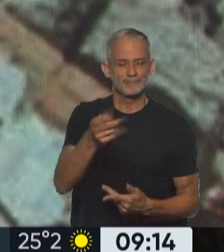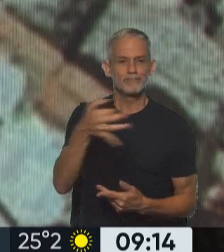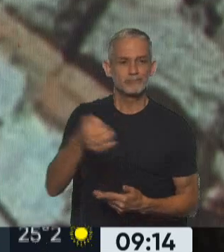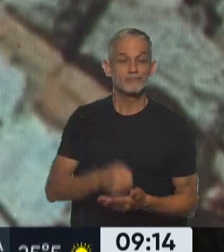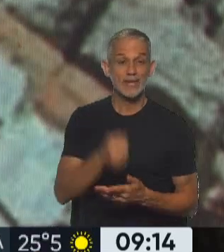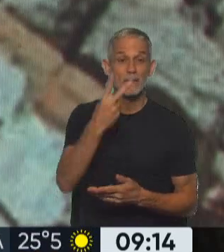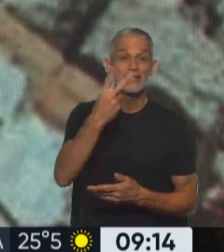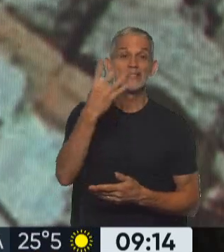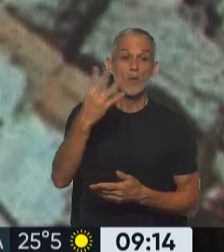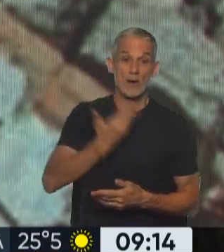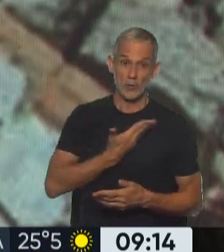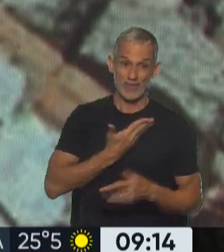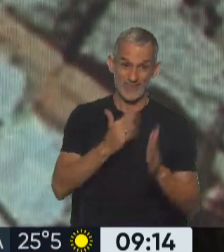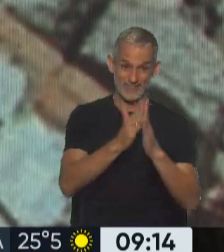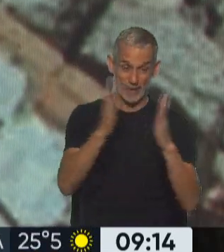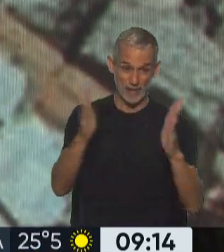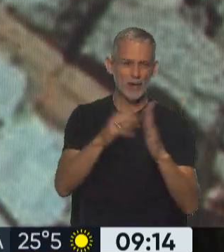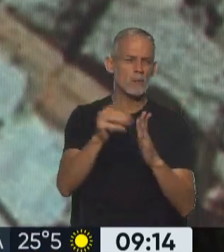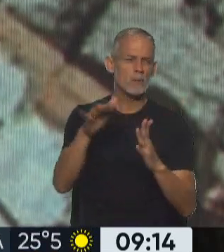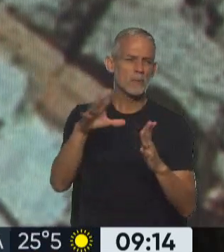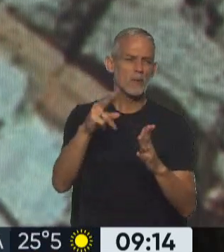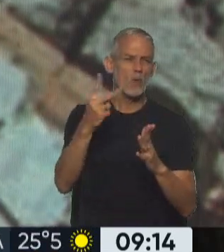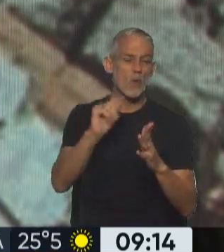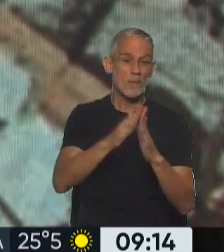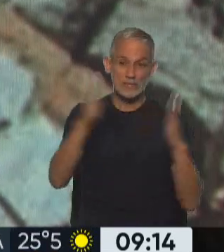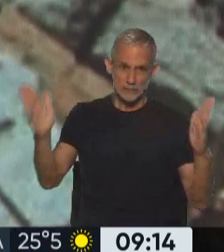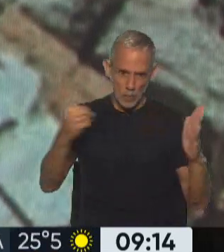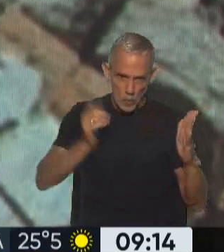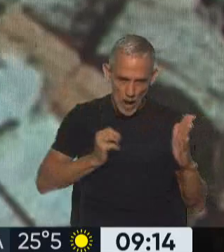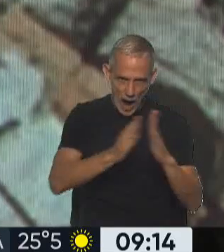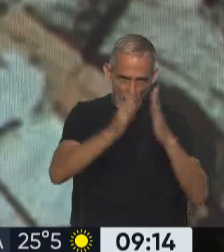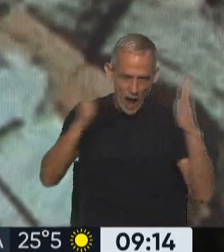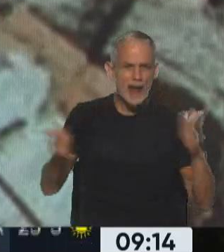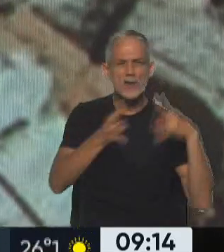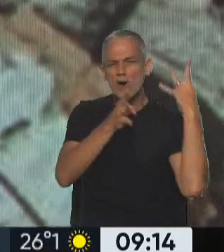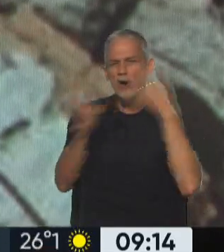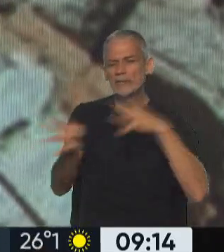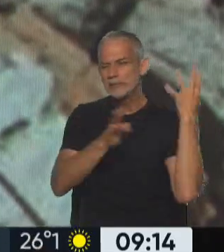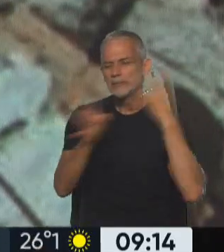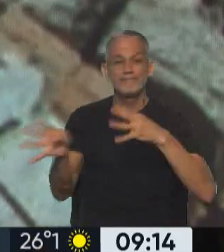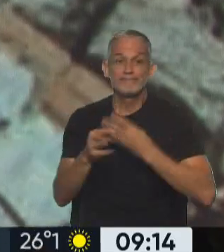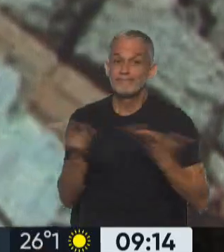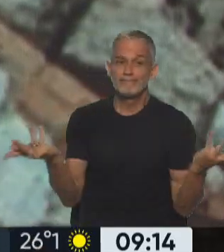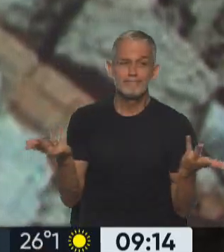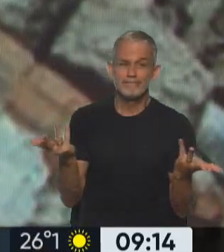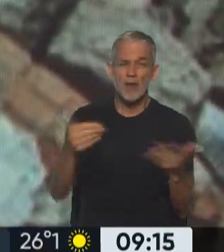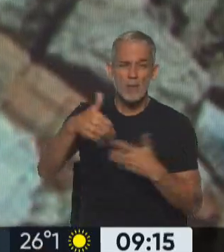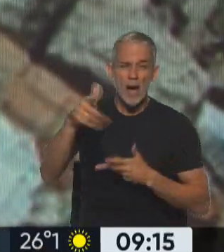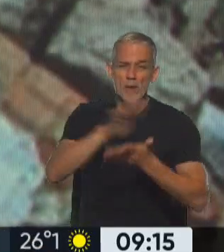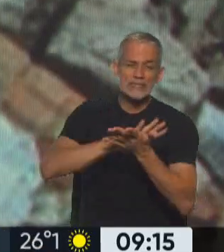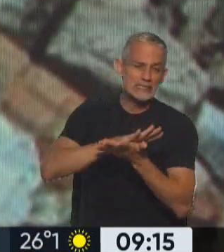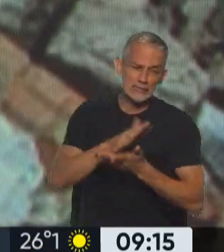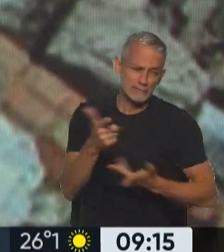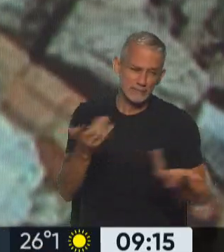que es el 24 de febrero, es decir, poco más de un mes, se cumple un año de la guerra y la verdad es que no hay ningún visto de